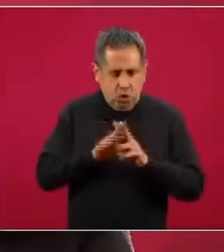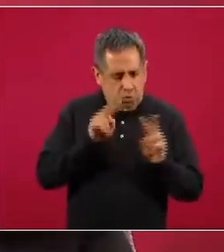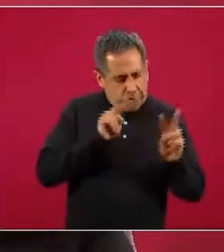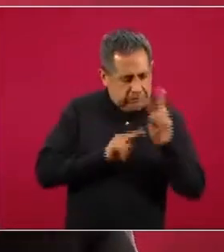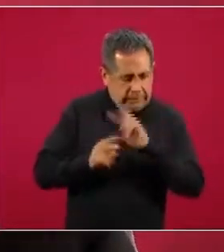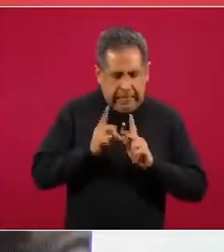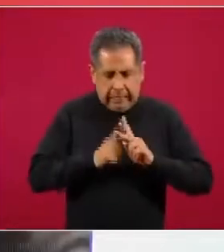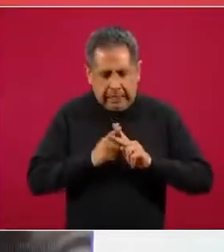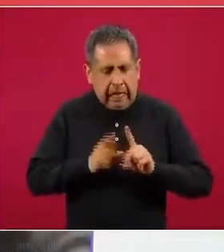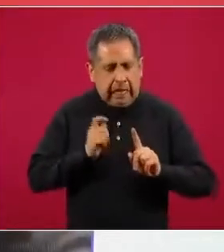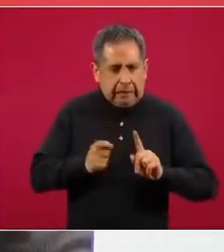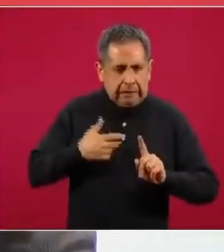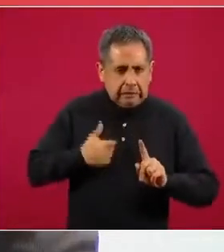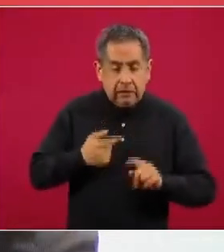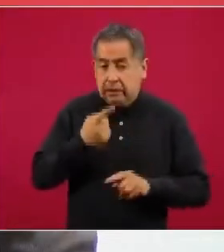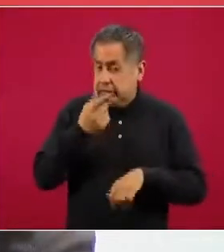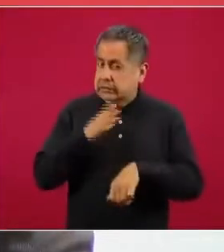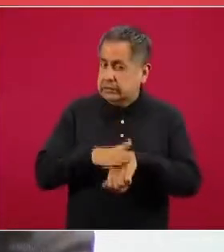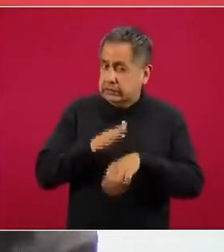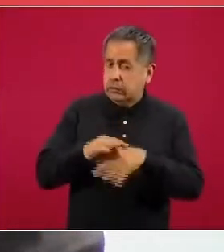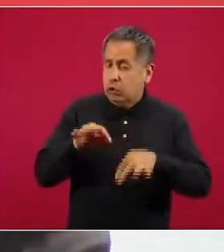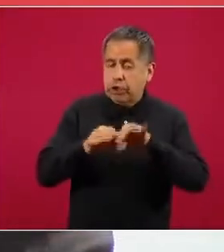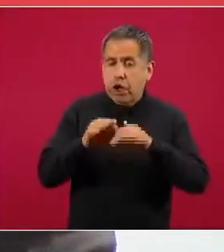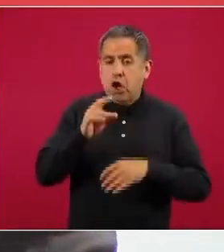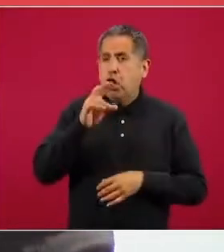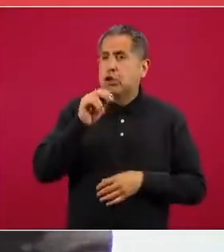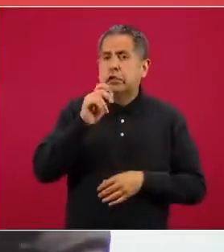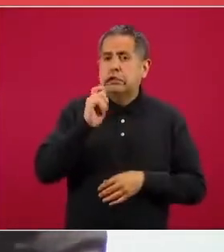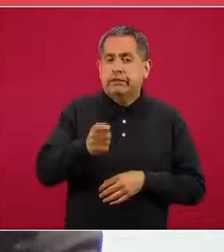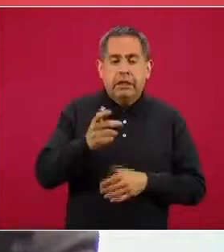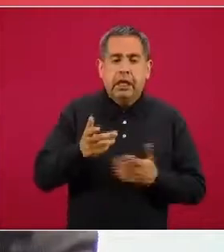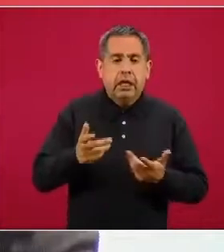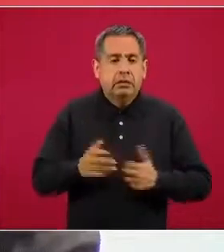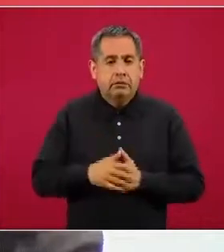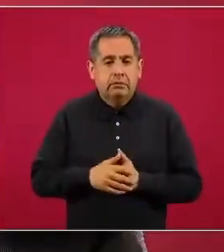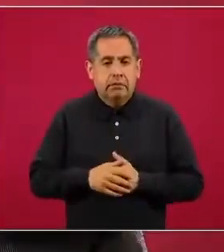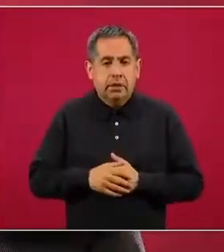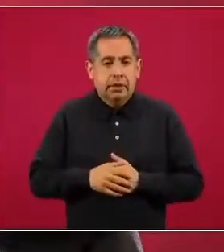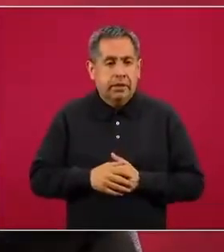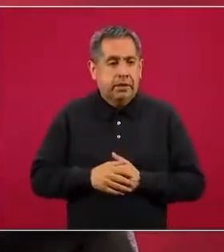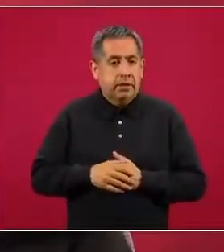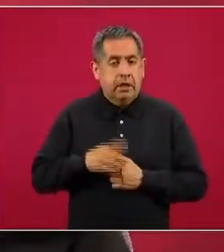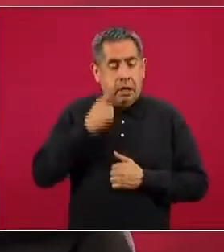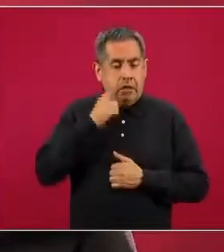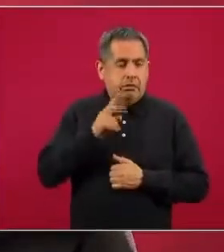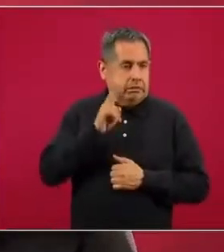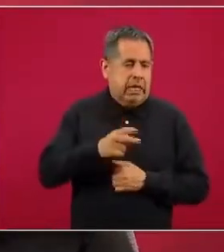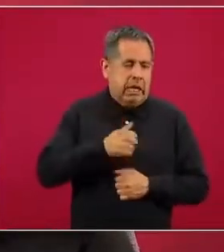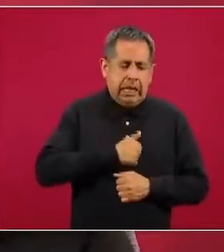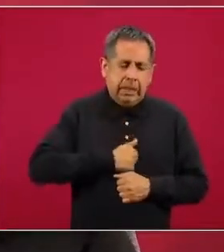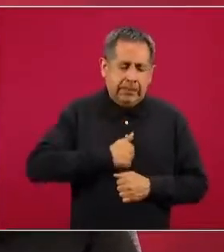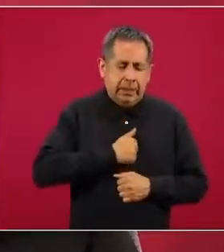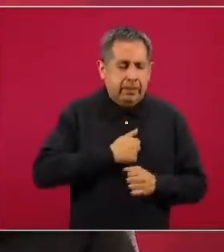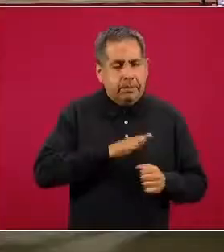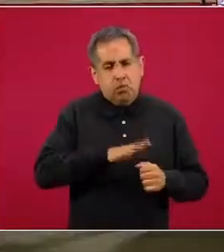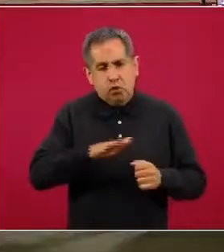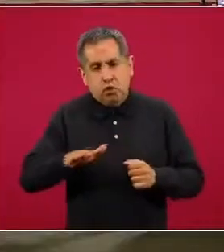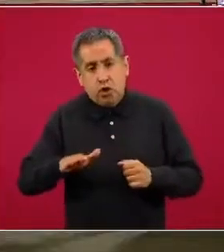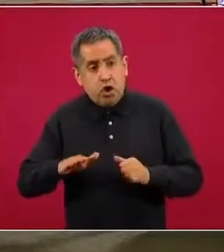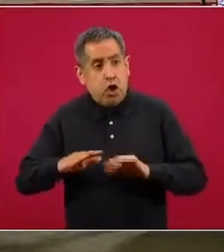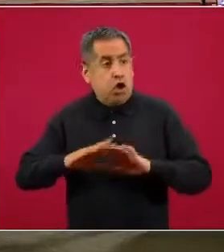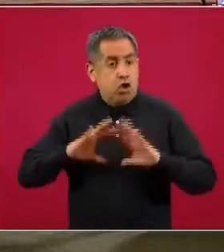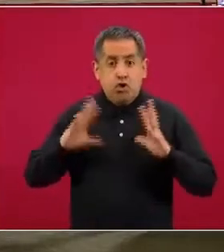interpreta. Atención con eso, no quiere decir que es cada una de estas muy lamentables defunciones